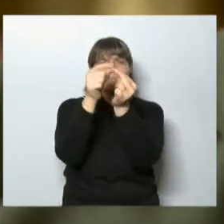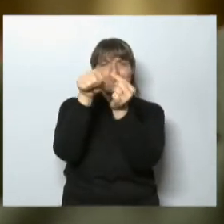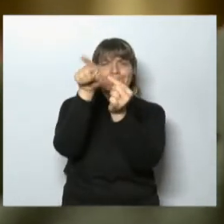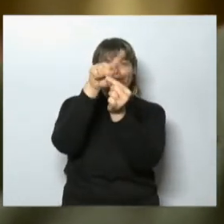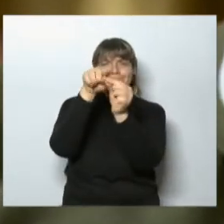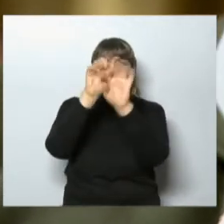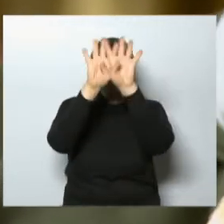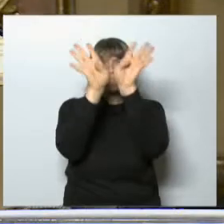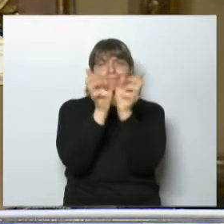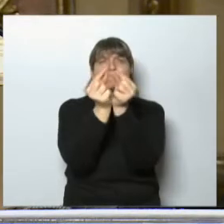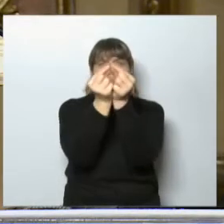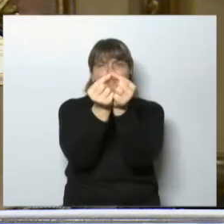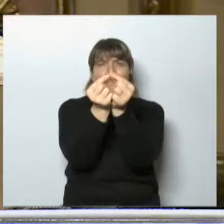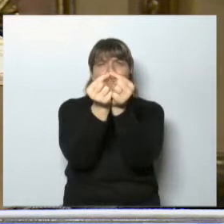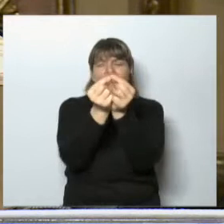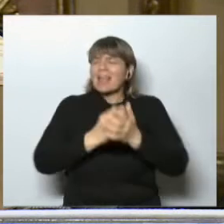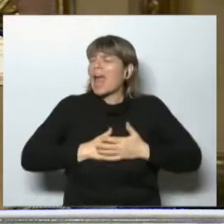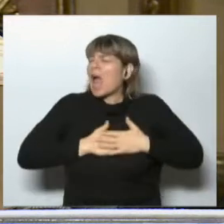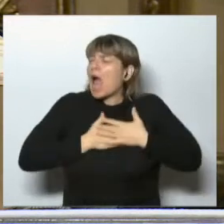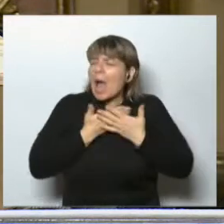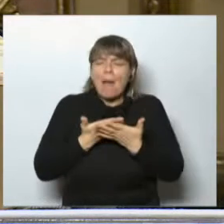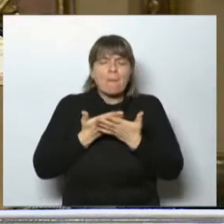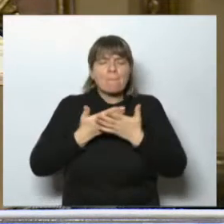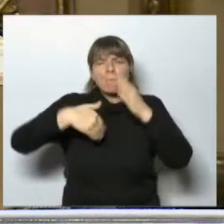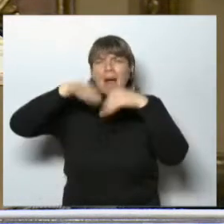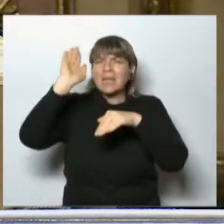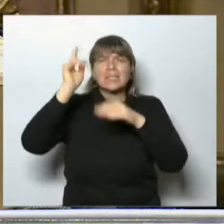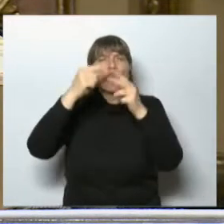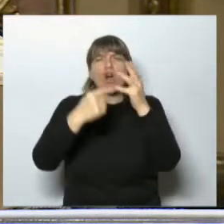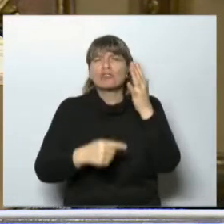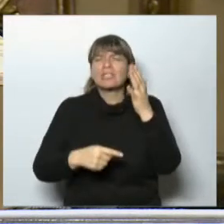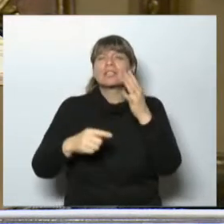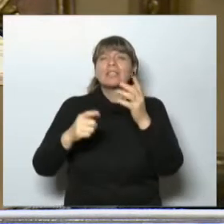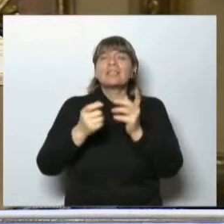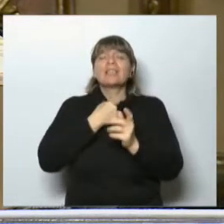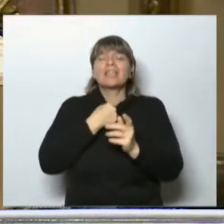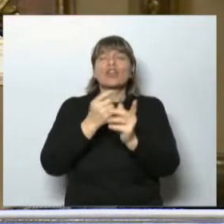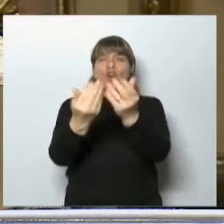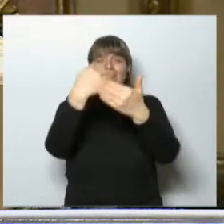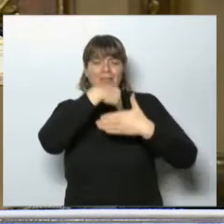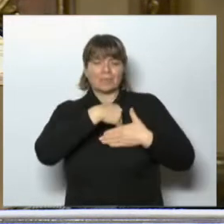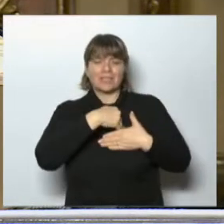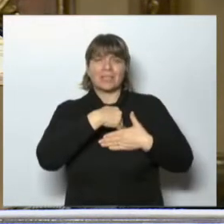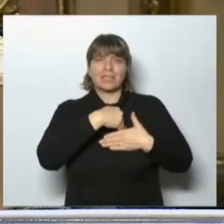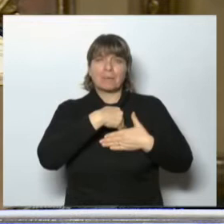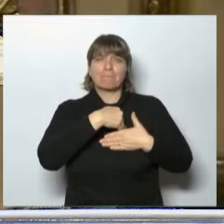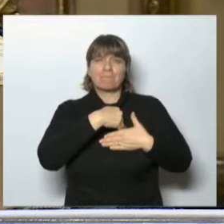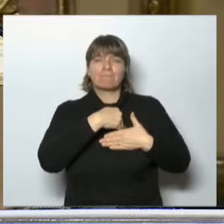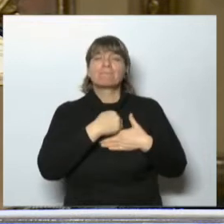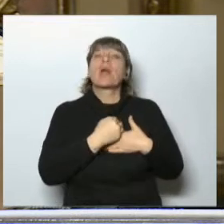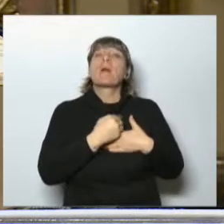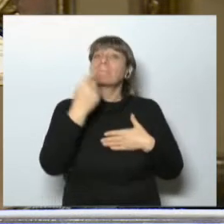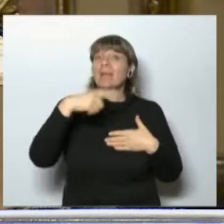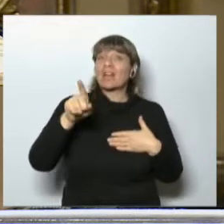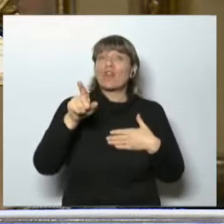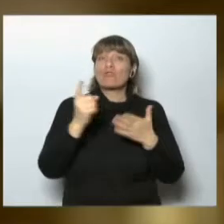del altar. Te amo sobre todas las cosas y deseo recibirte en mi interior. Pero